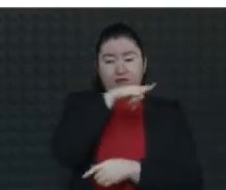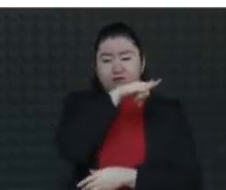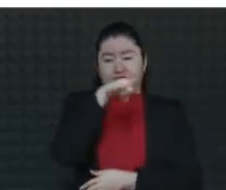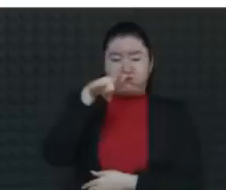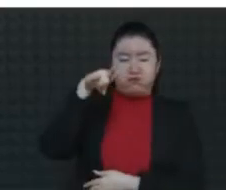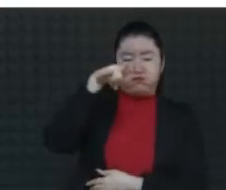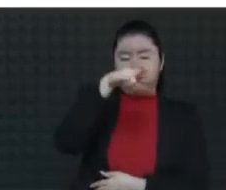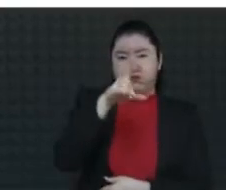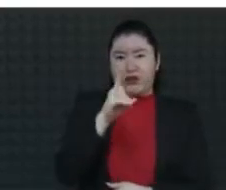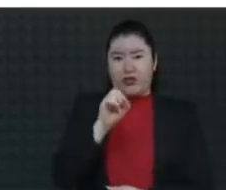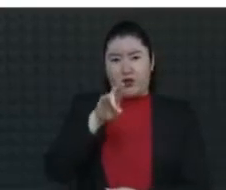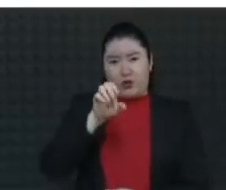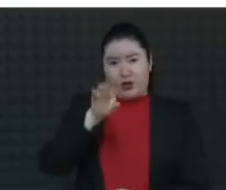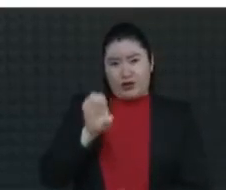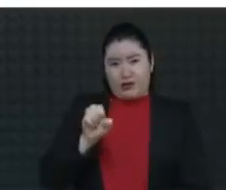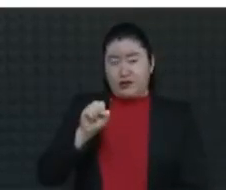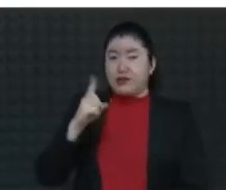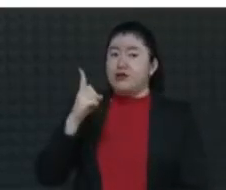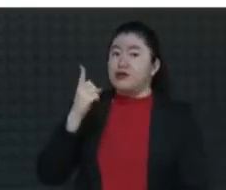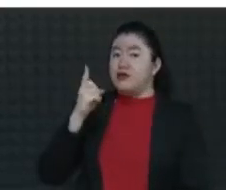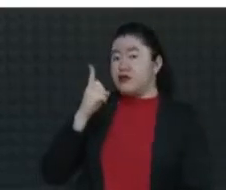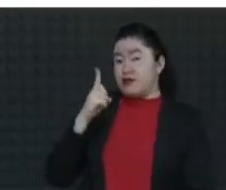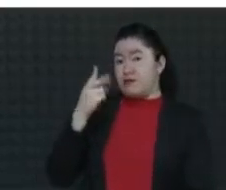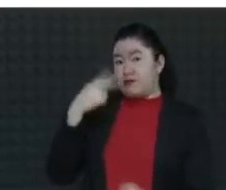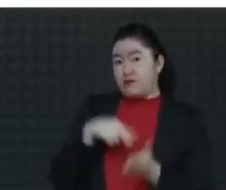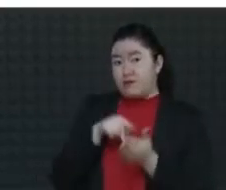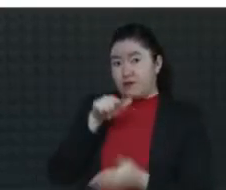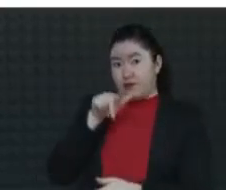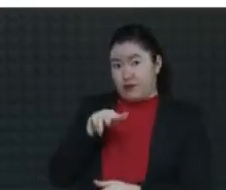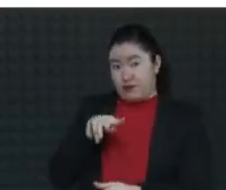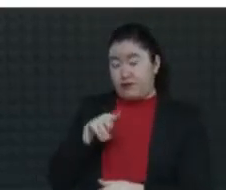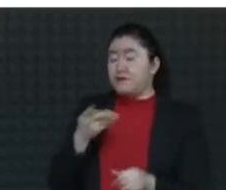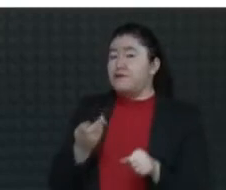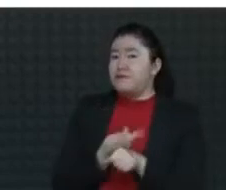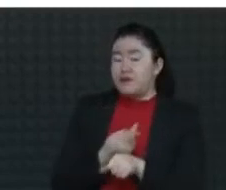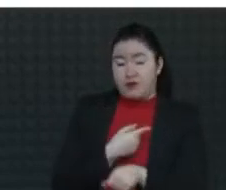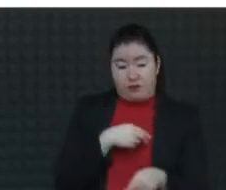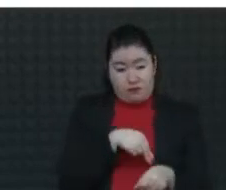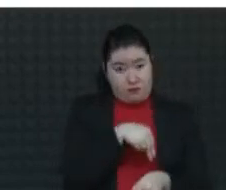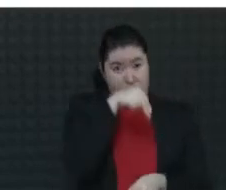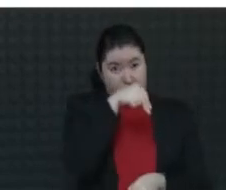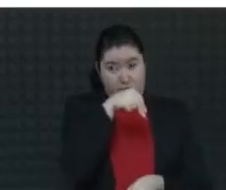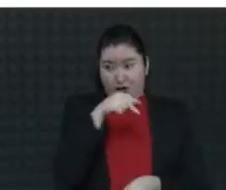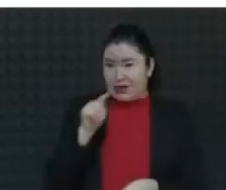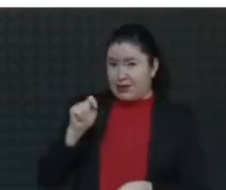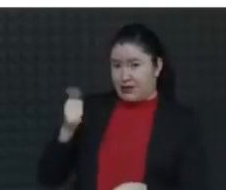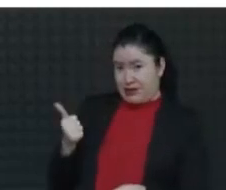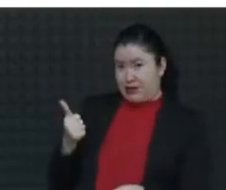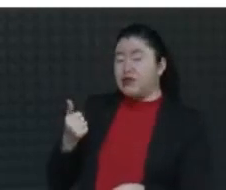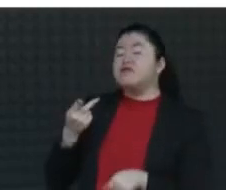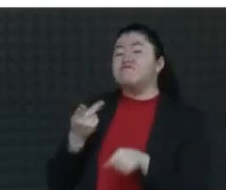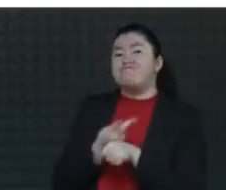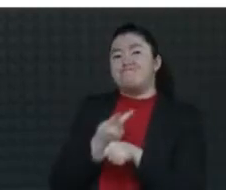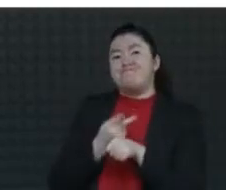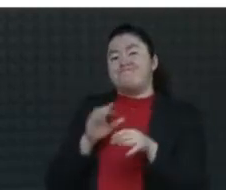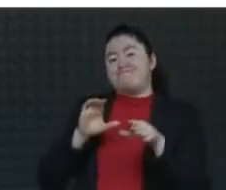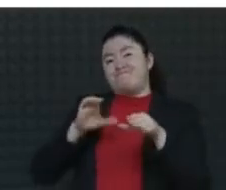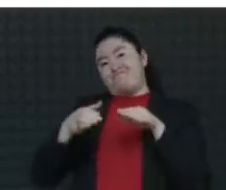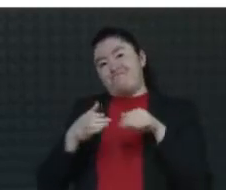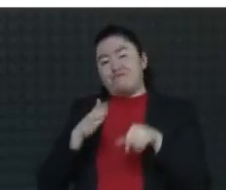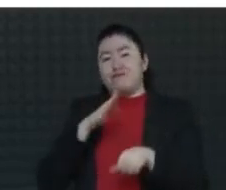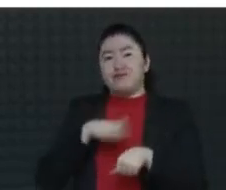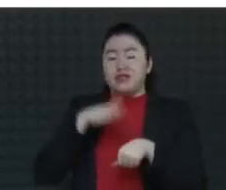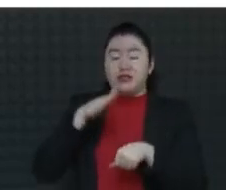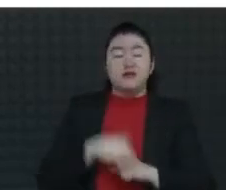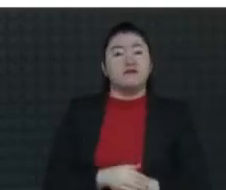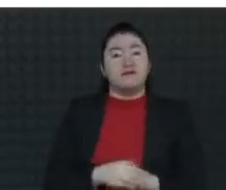de 2019. La viga norte y la viga T6 mostraron la deflexión mayor. La deflexión vertical estimada de